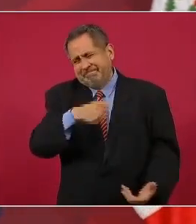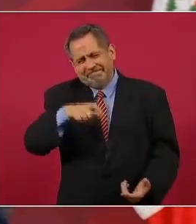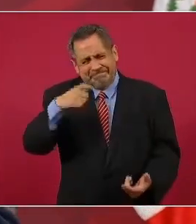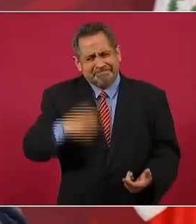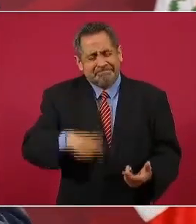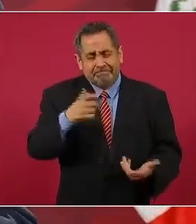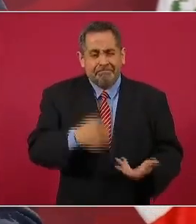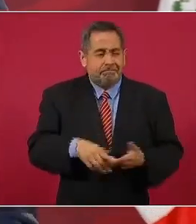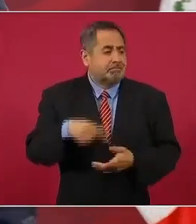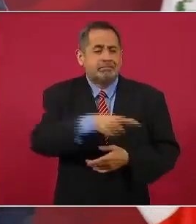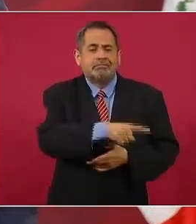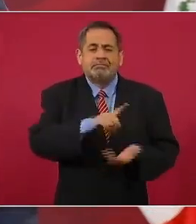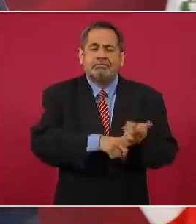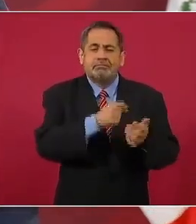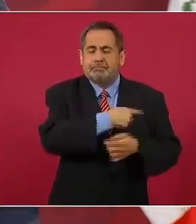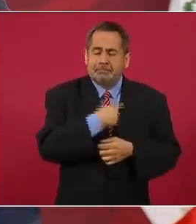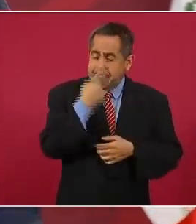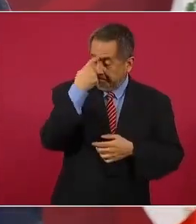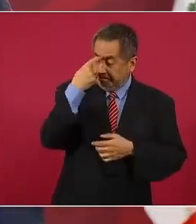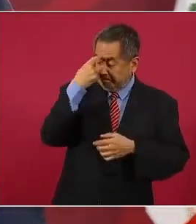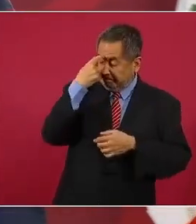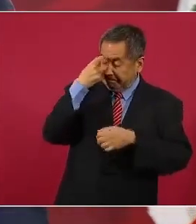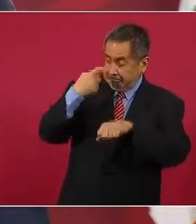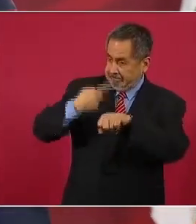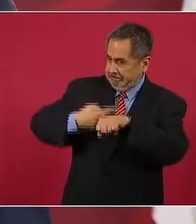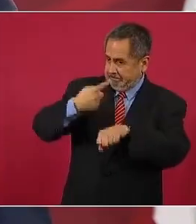Ya es una enfermedad